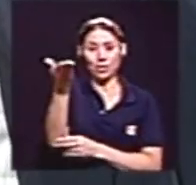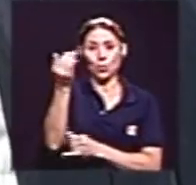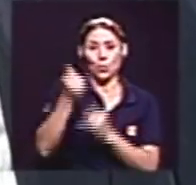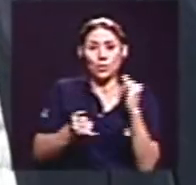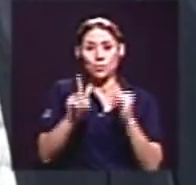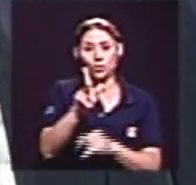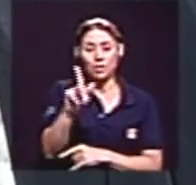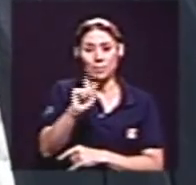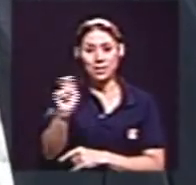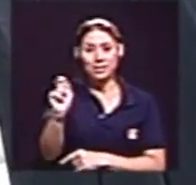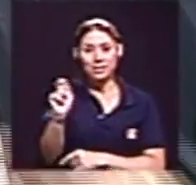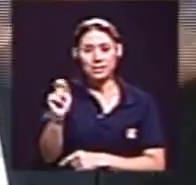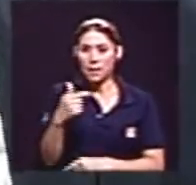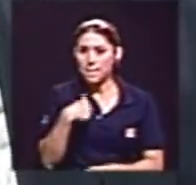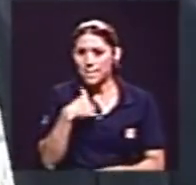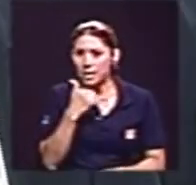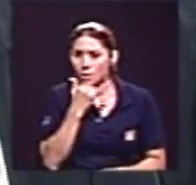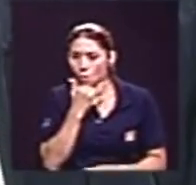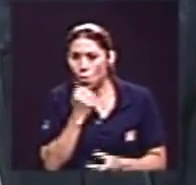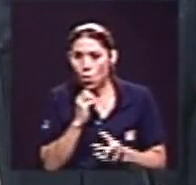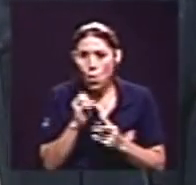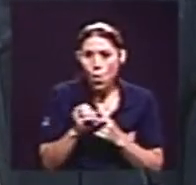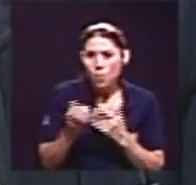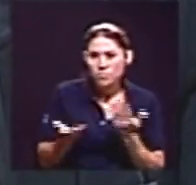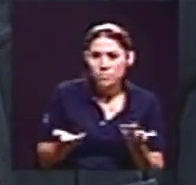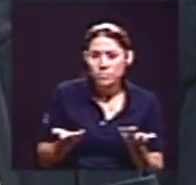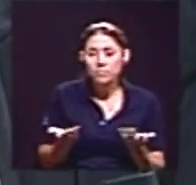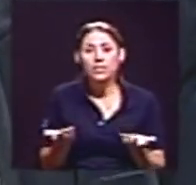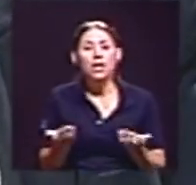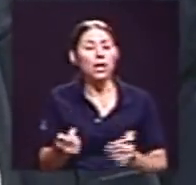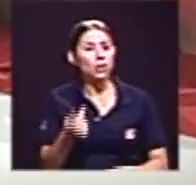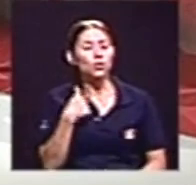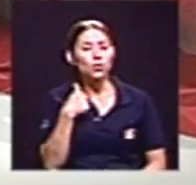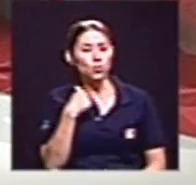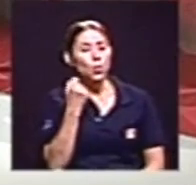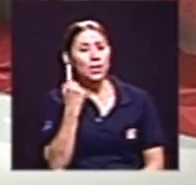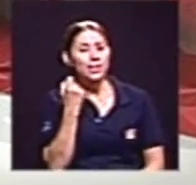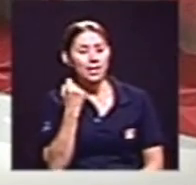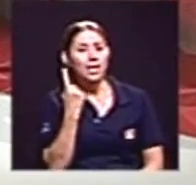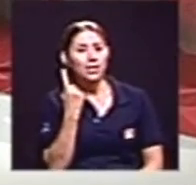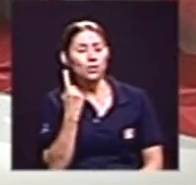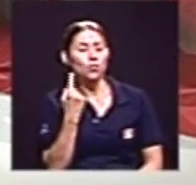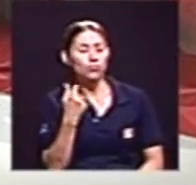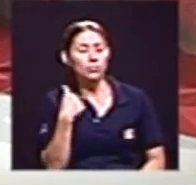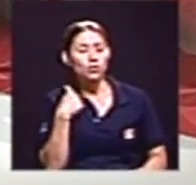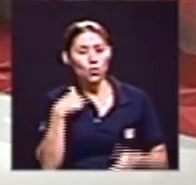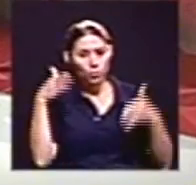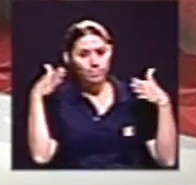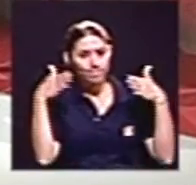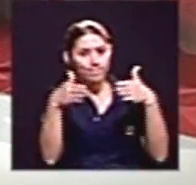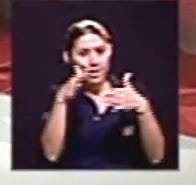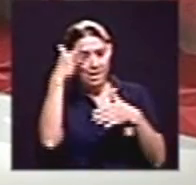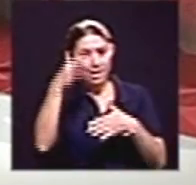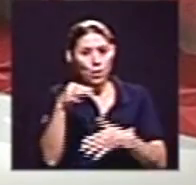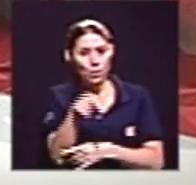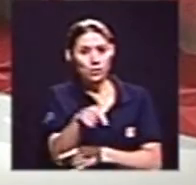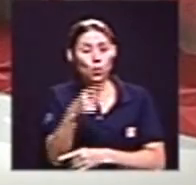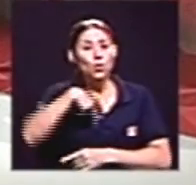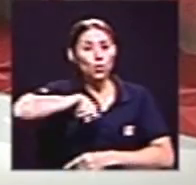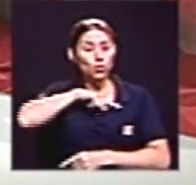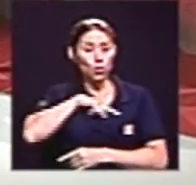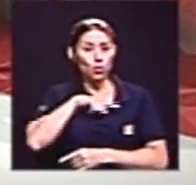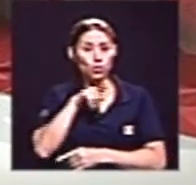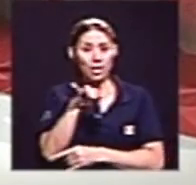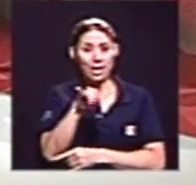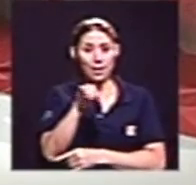¿Me equivoco o estaba muy acompañado? Yo tiendo a creer eso. Es decir, nosotros en el Banco Central habíamos en el mes de mayo